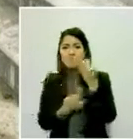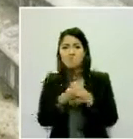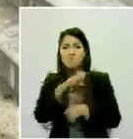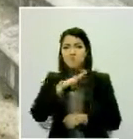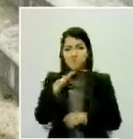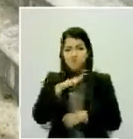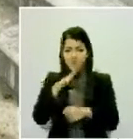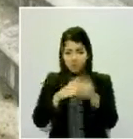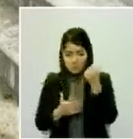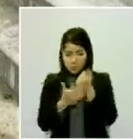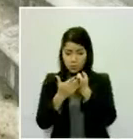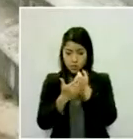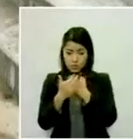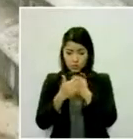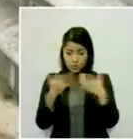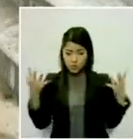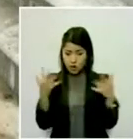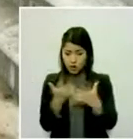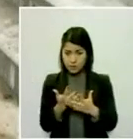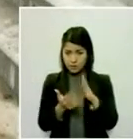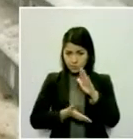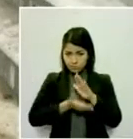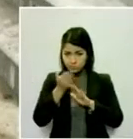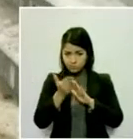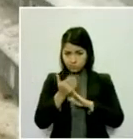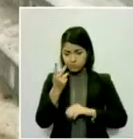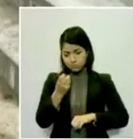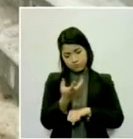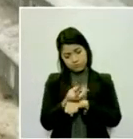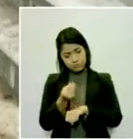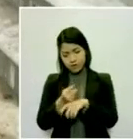ejecutando en estas comunidades indígenas. La siguiente, por favor.